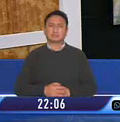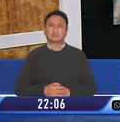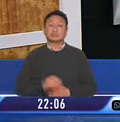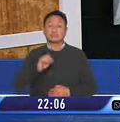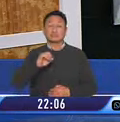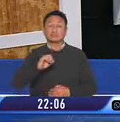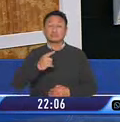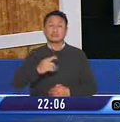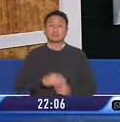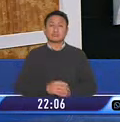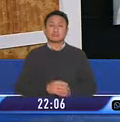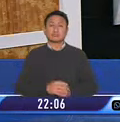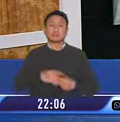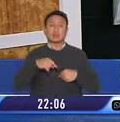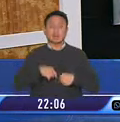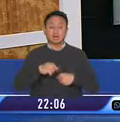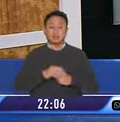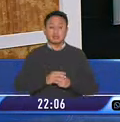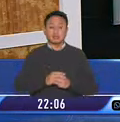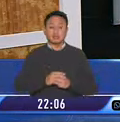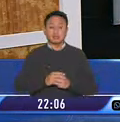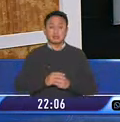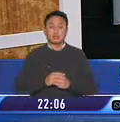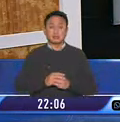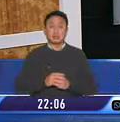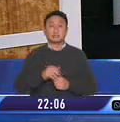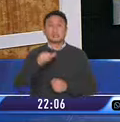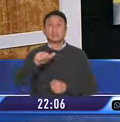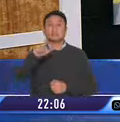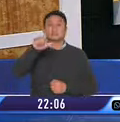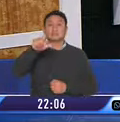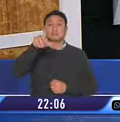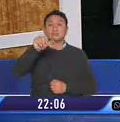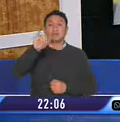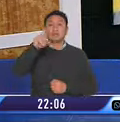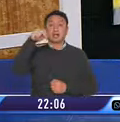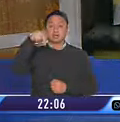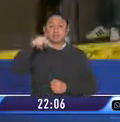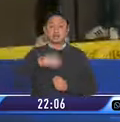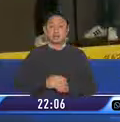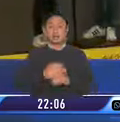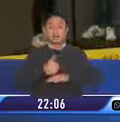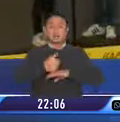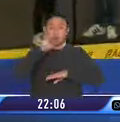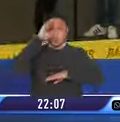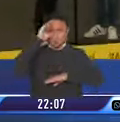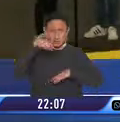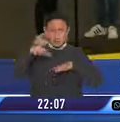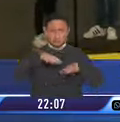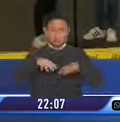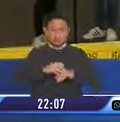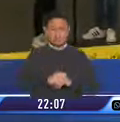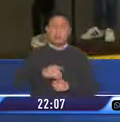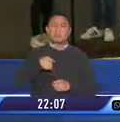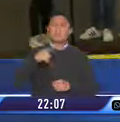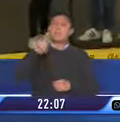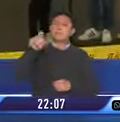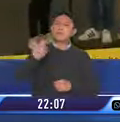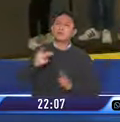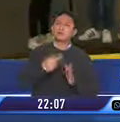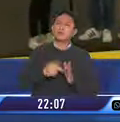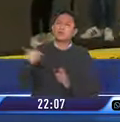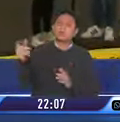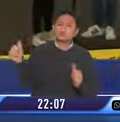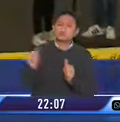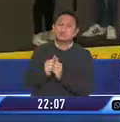Efectivamente, María Fernanda, hemos hablado con Alain Luna, por ejemplo, de la policía, que nos informó y le consultamos qué pasó con la seguridad